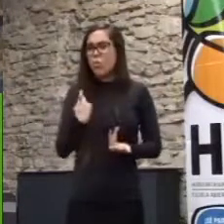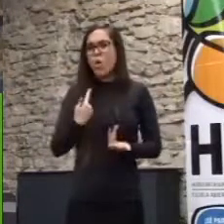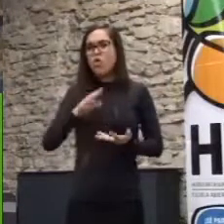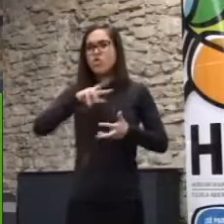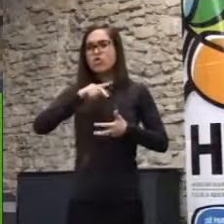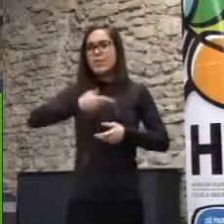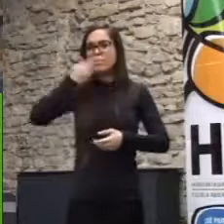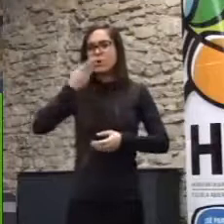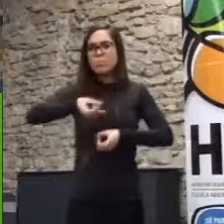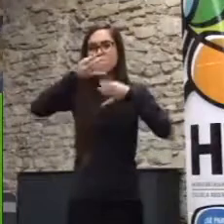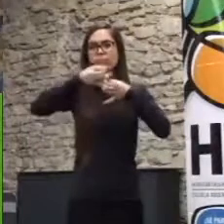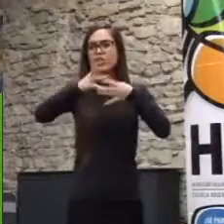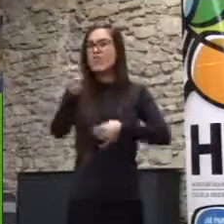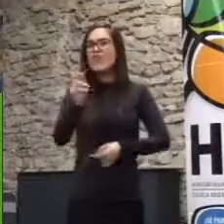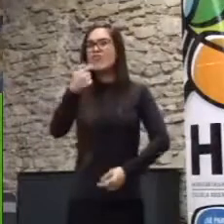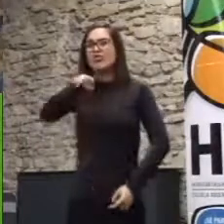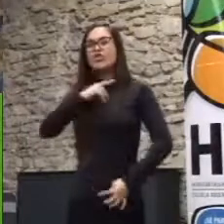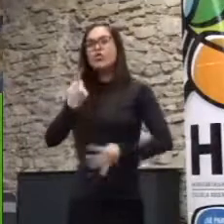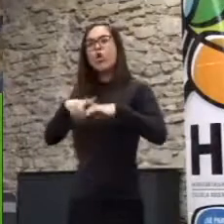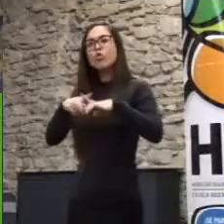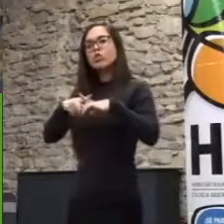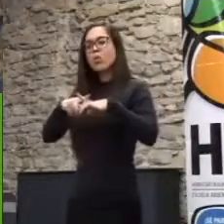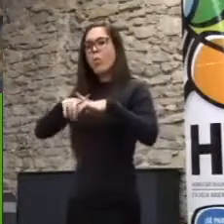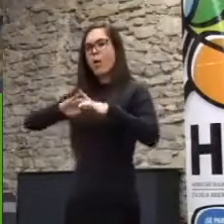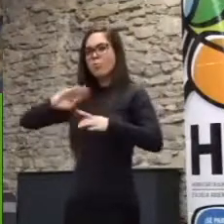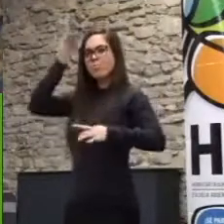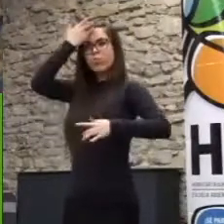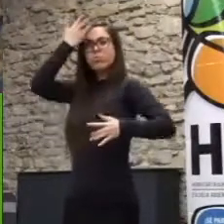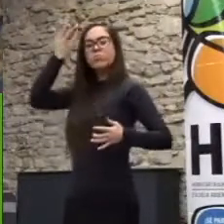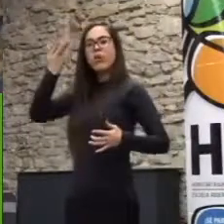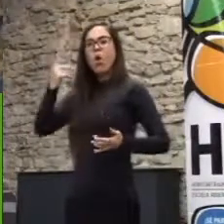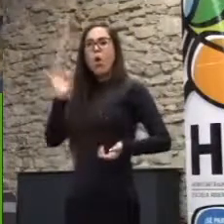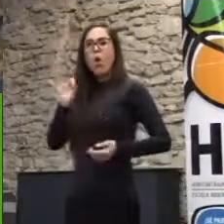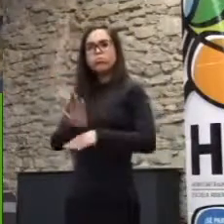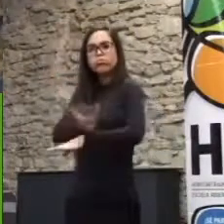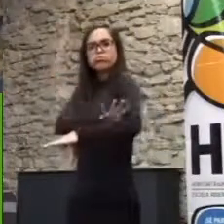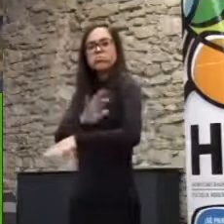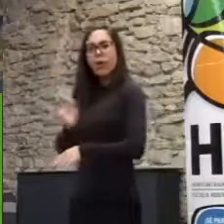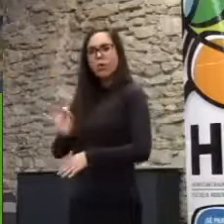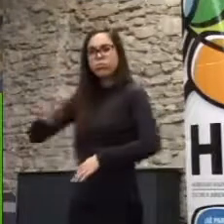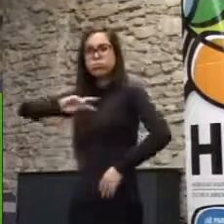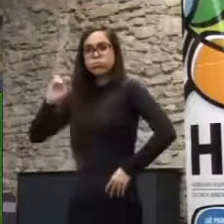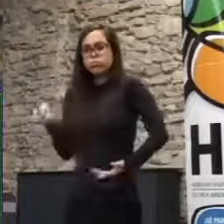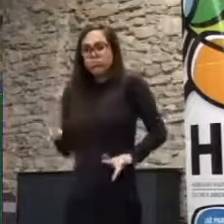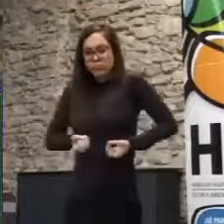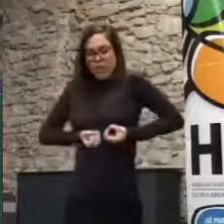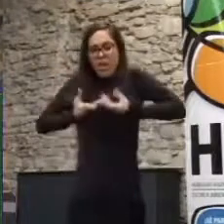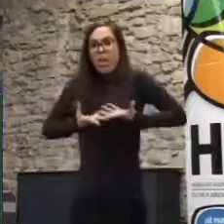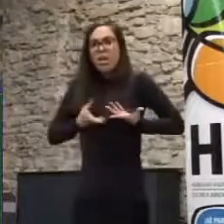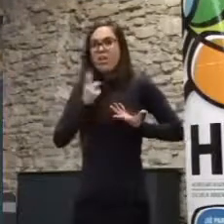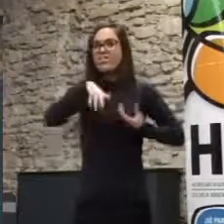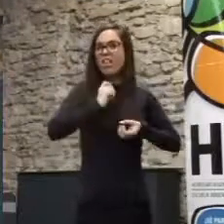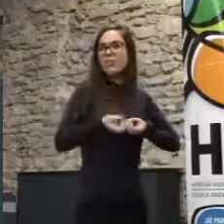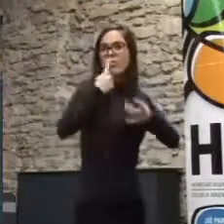¿no? Y bueno, un poco en ese sentido. Es una reflexión yo creo que deberíamos hacernos los periodistas y los medios,